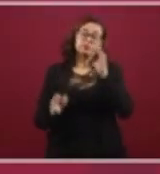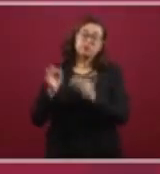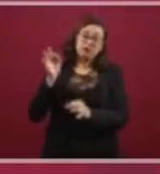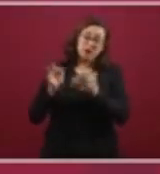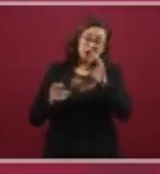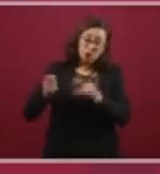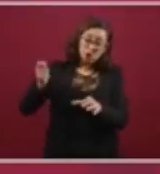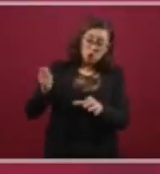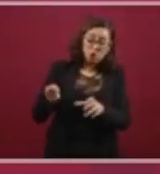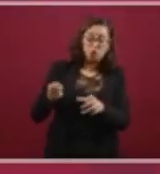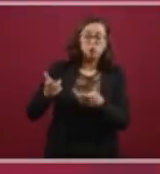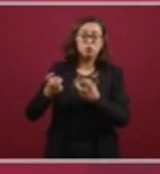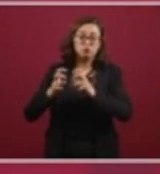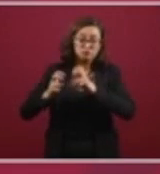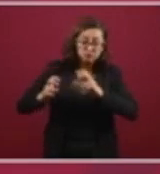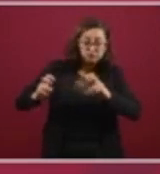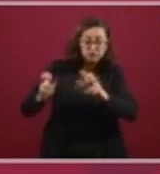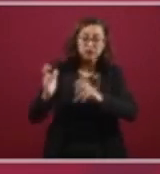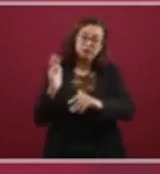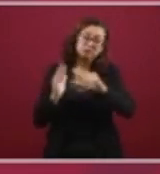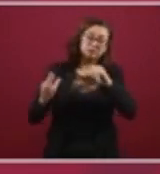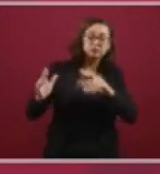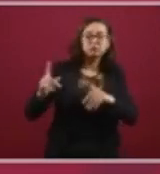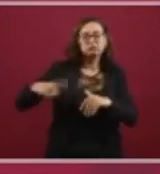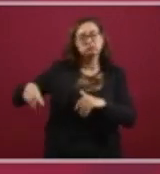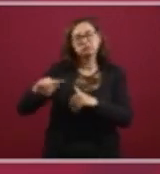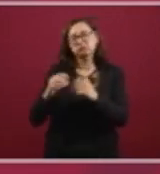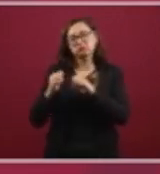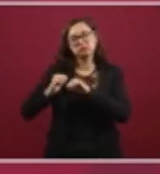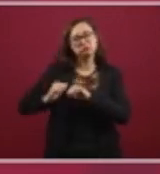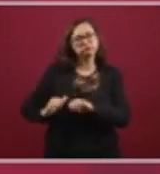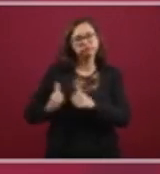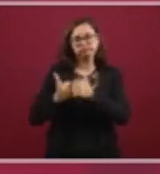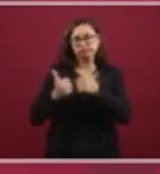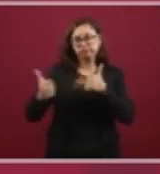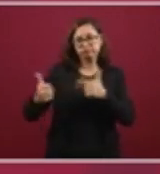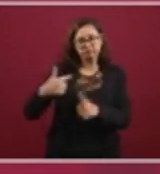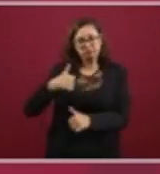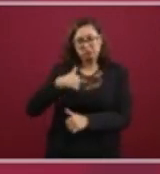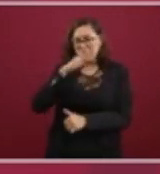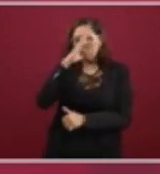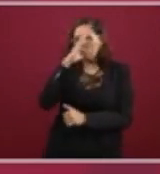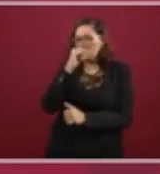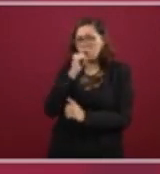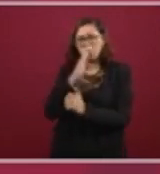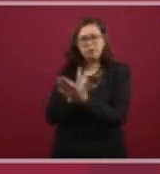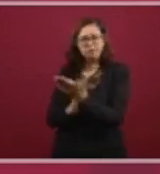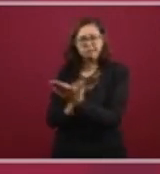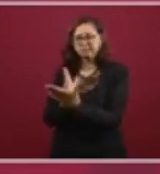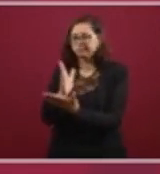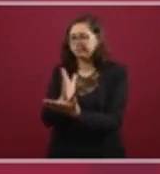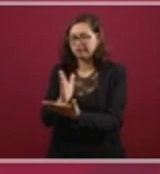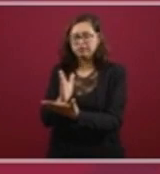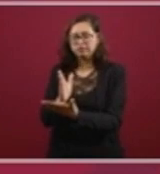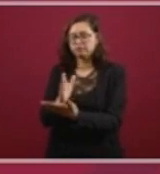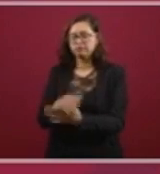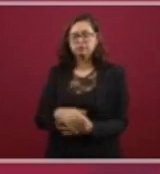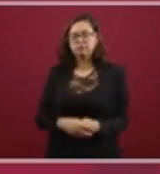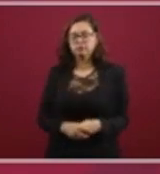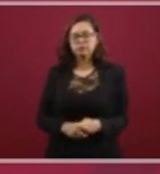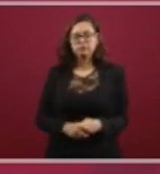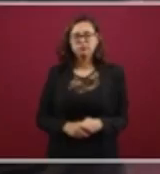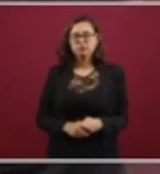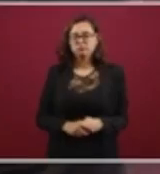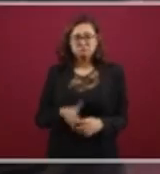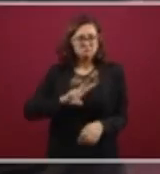ministros son independientes, son autónomos, y no tengo yo el propósito,